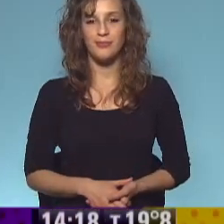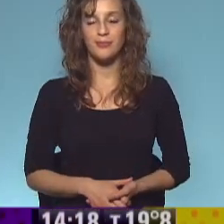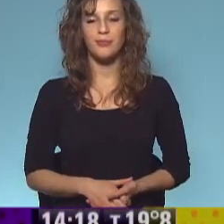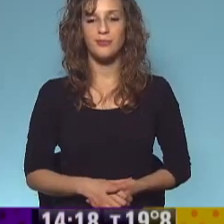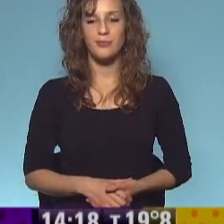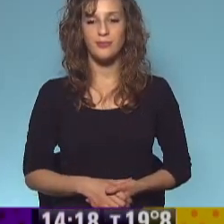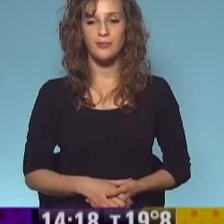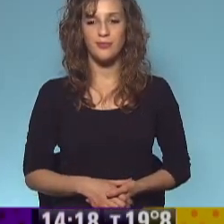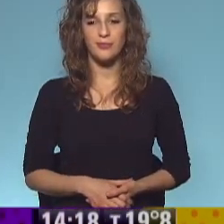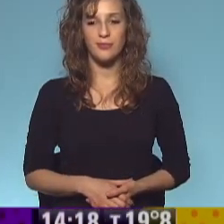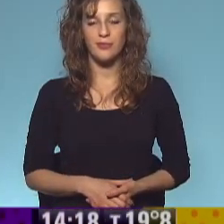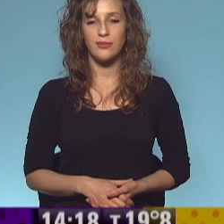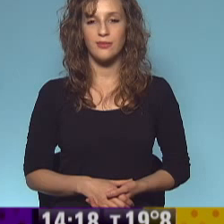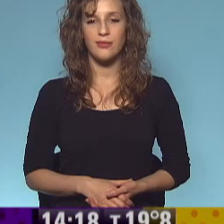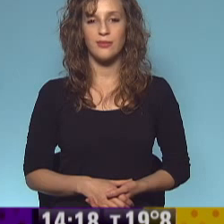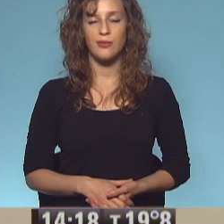¡Cabeza!